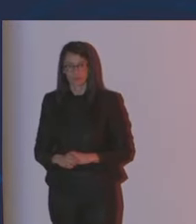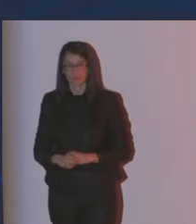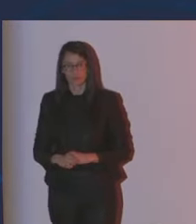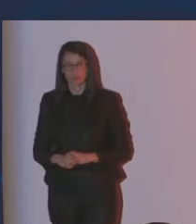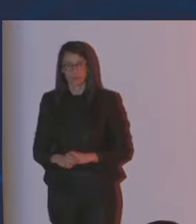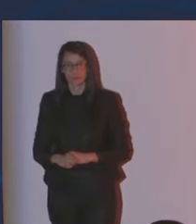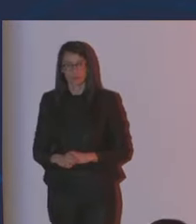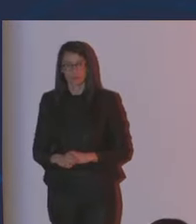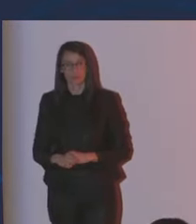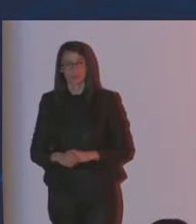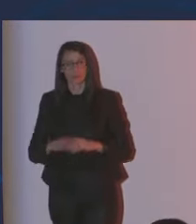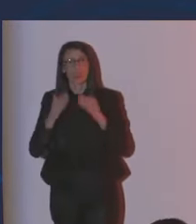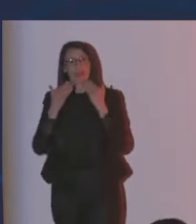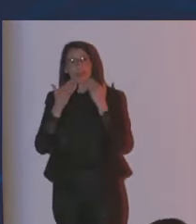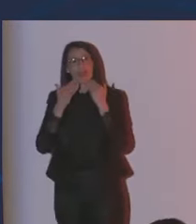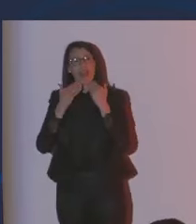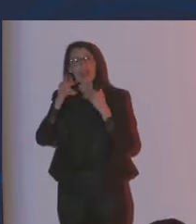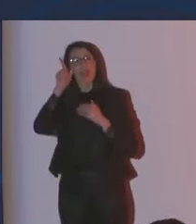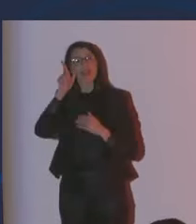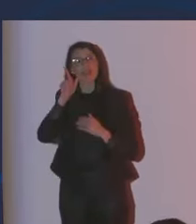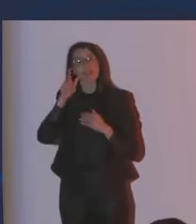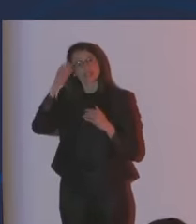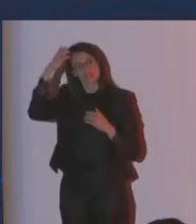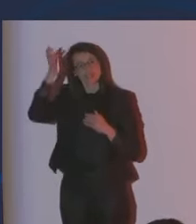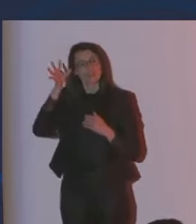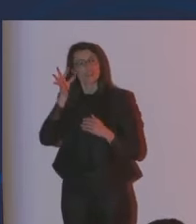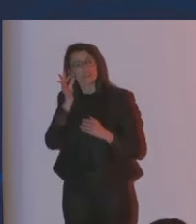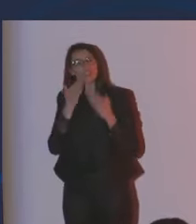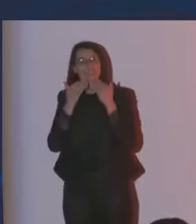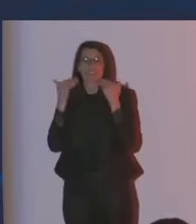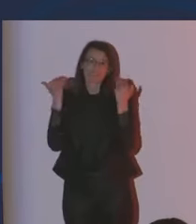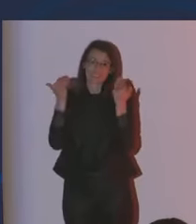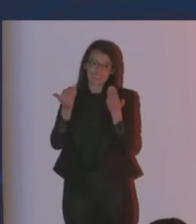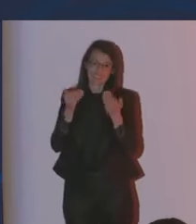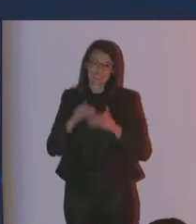Muchas gracias por sus palabras, Majestad.